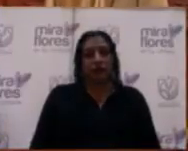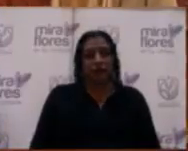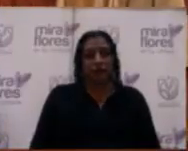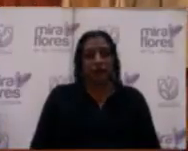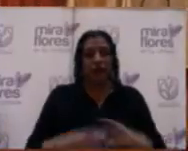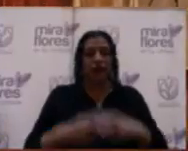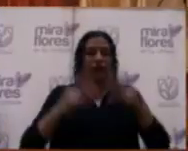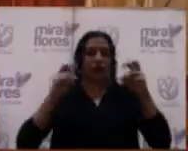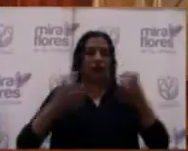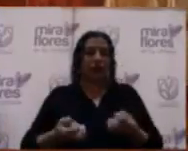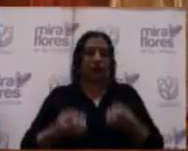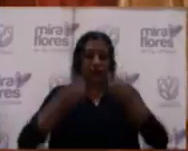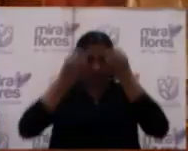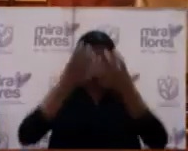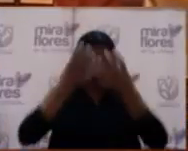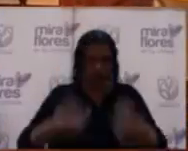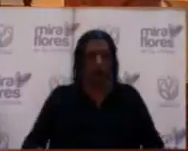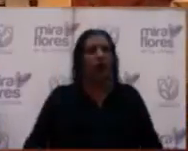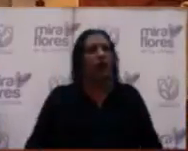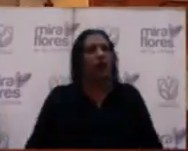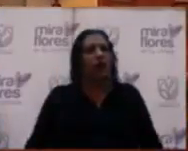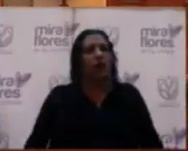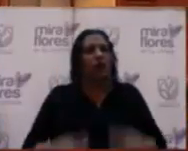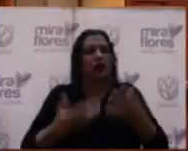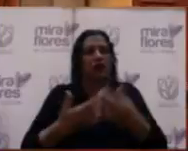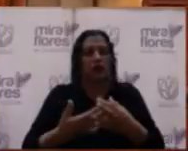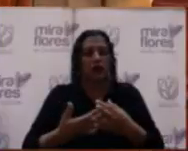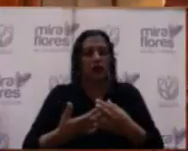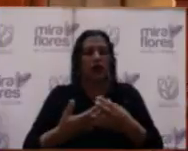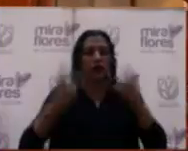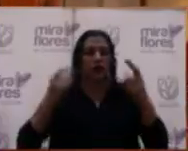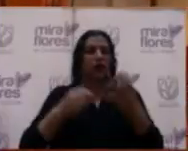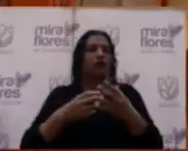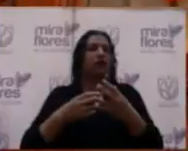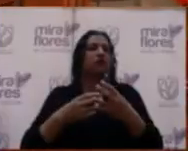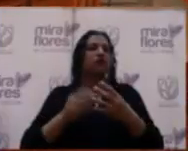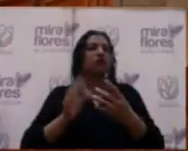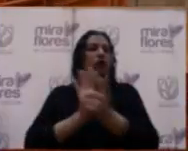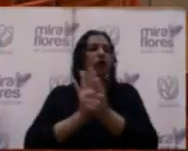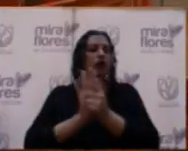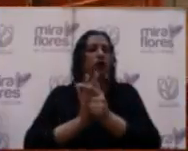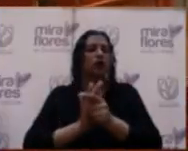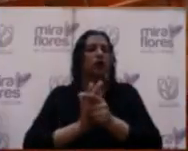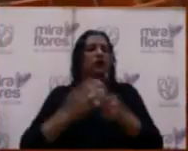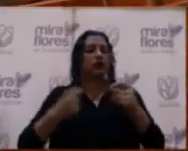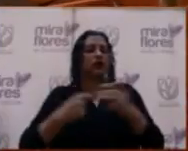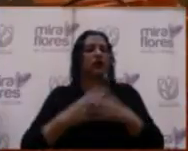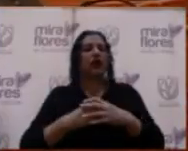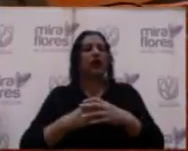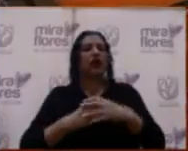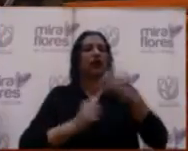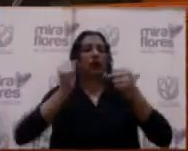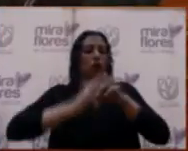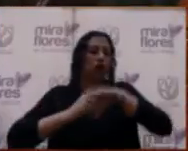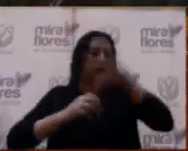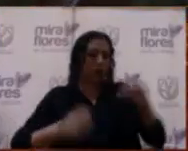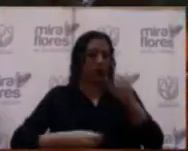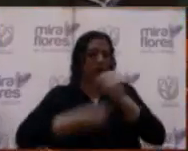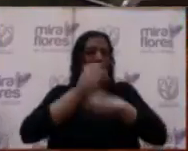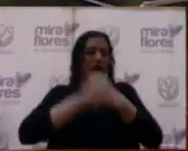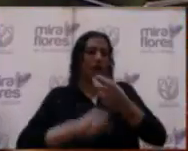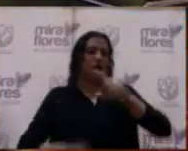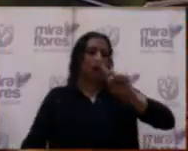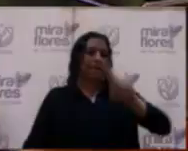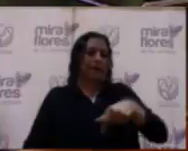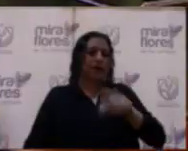Respecto a esto, quería informar que se vio también en la Comisión de Asuntos Jurídicos y se trata de un camión volquete Volvo del año 95 y